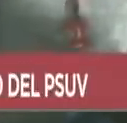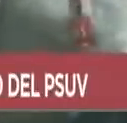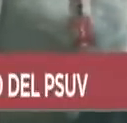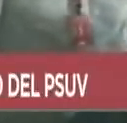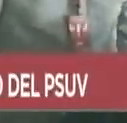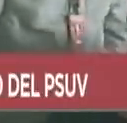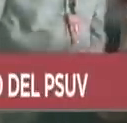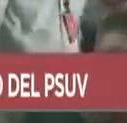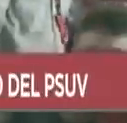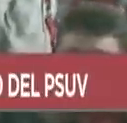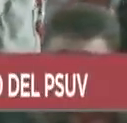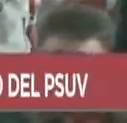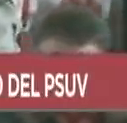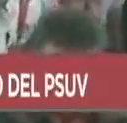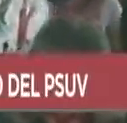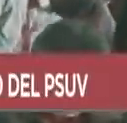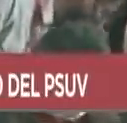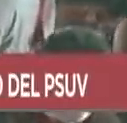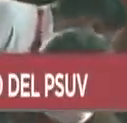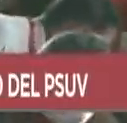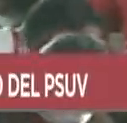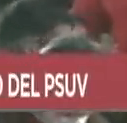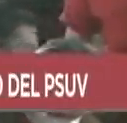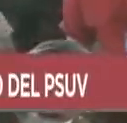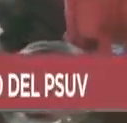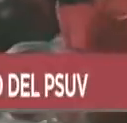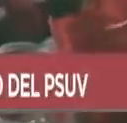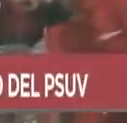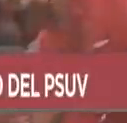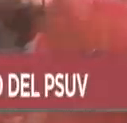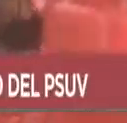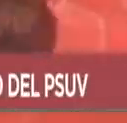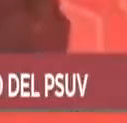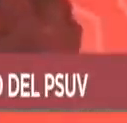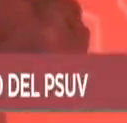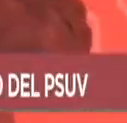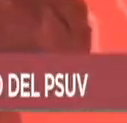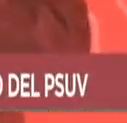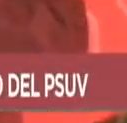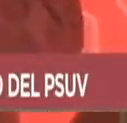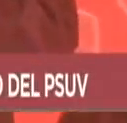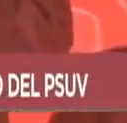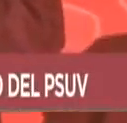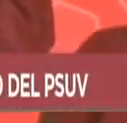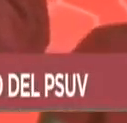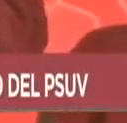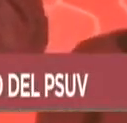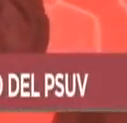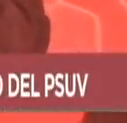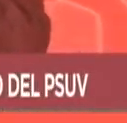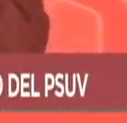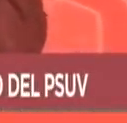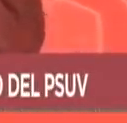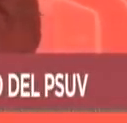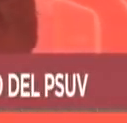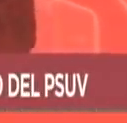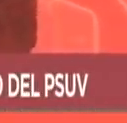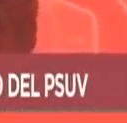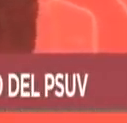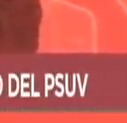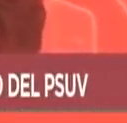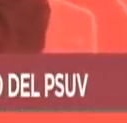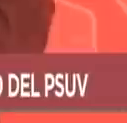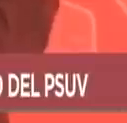Bueno, un saludo a todas y a todos, compañeros y compañeras, camaradas, delegados y delegadas, a nuestro Congreso del